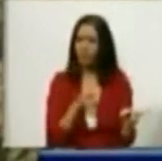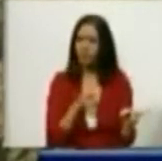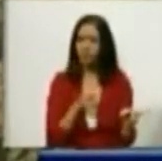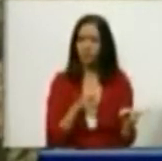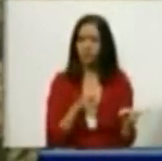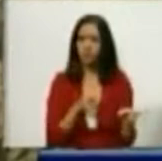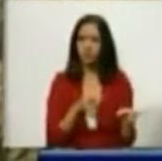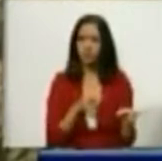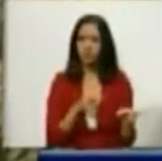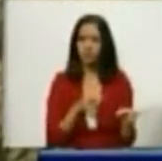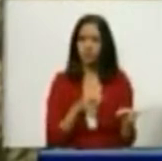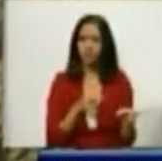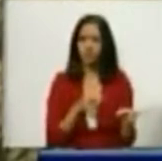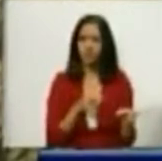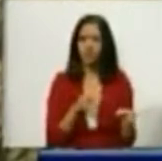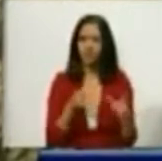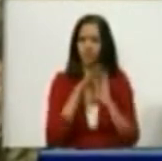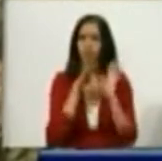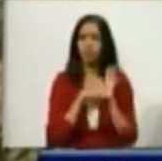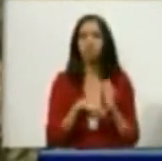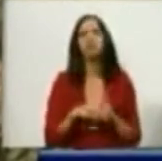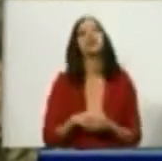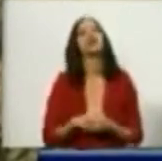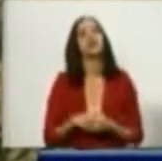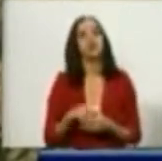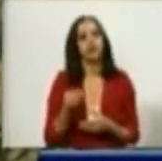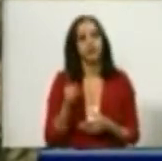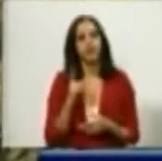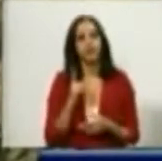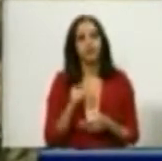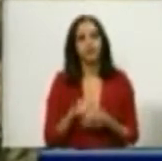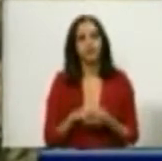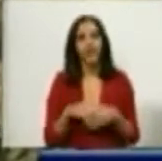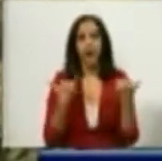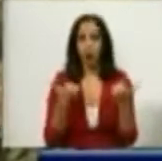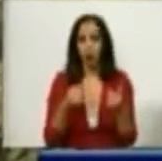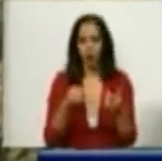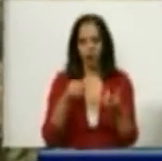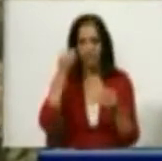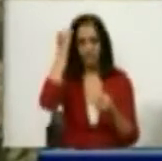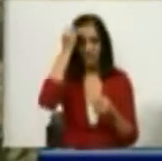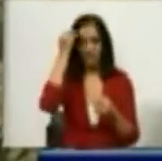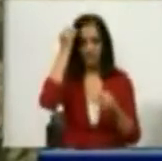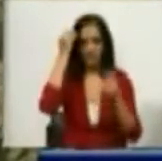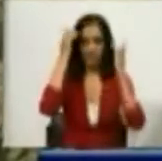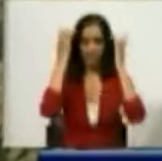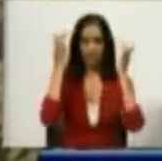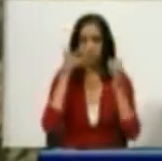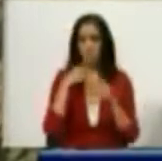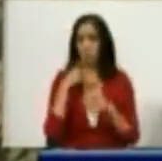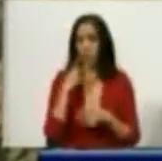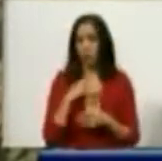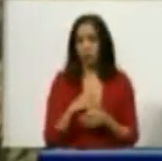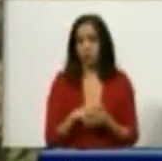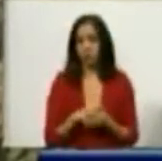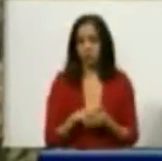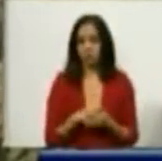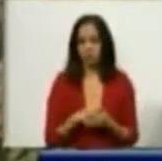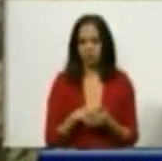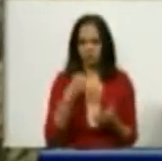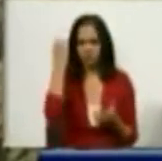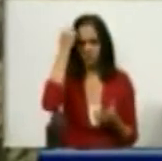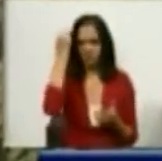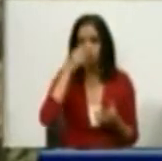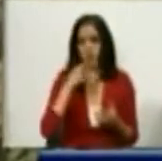él él daba un programa ahora es analista político ahora es analista